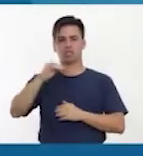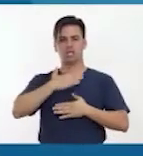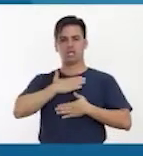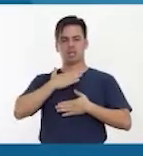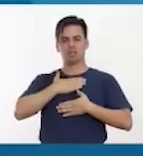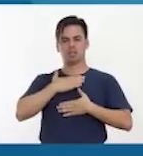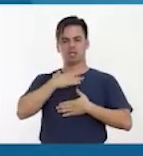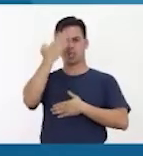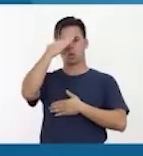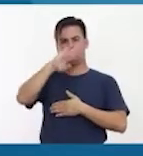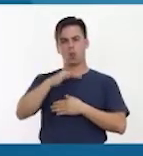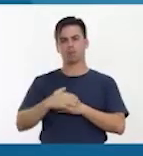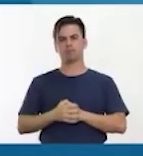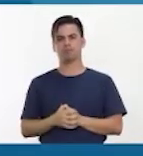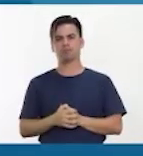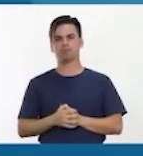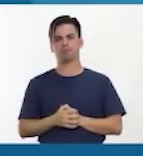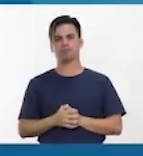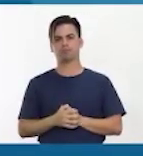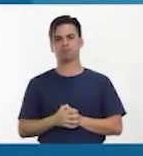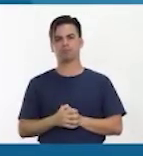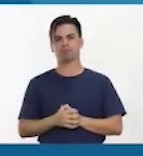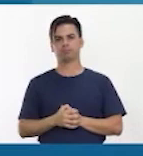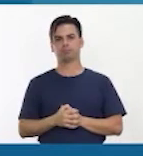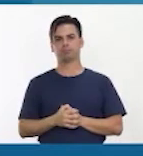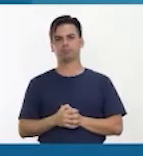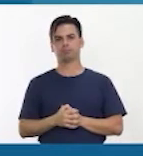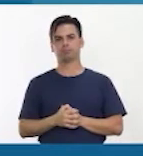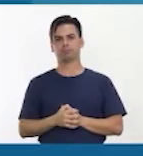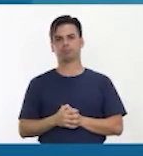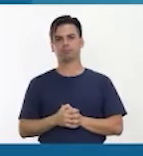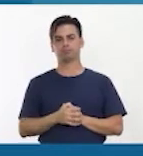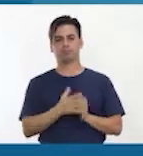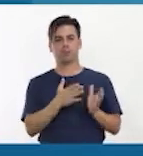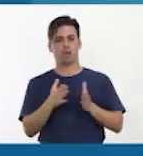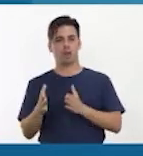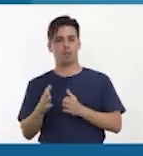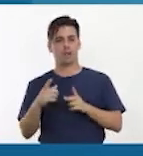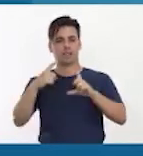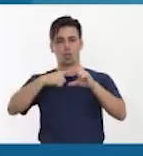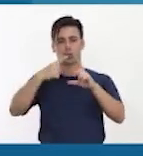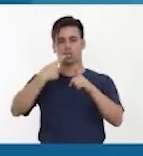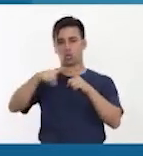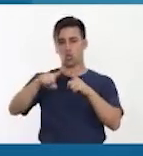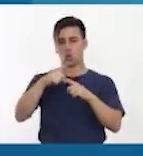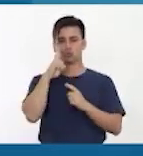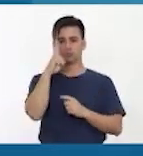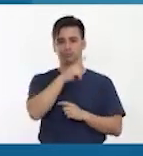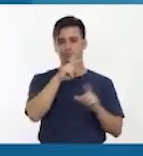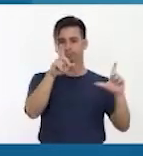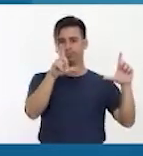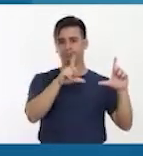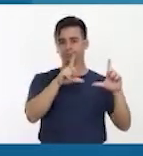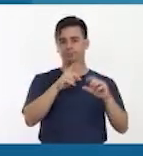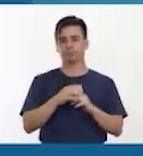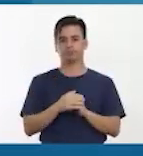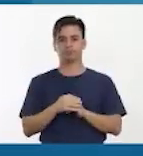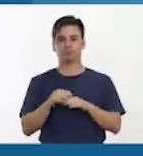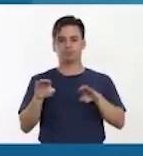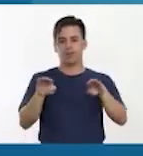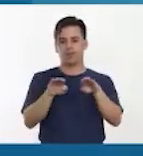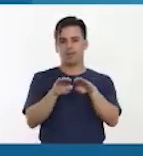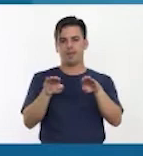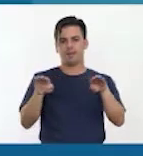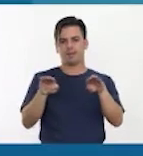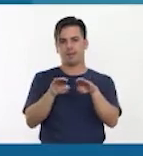El segundo contenido, como aparece en pantalla, es la estabilización, reformismo y